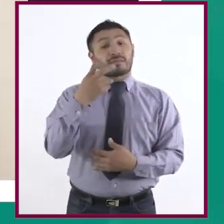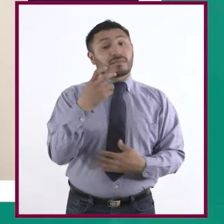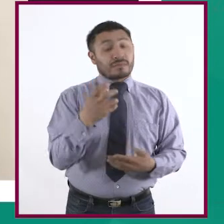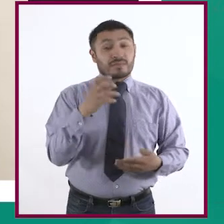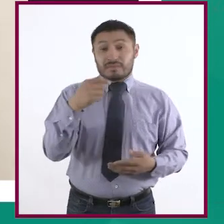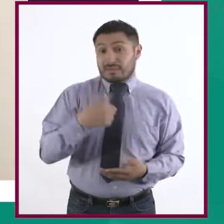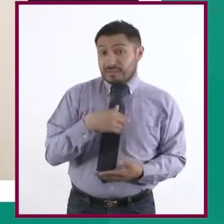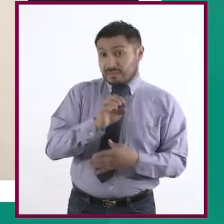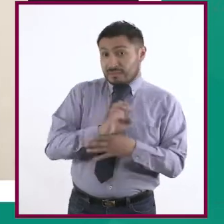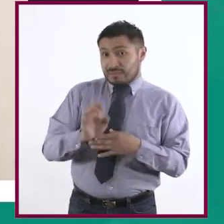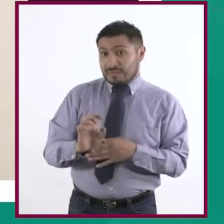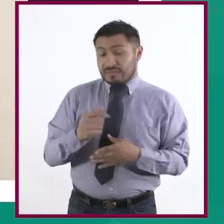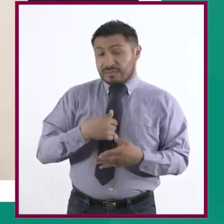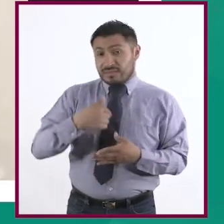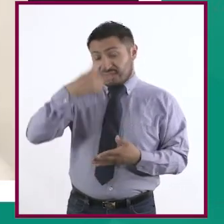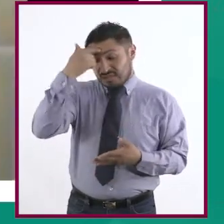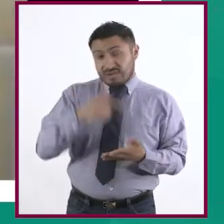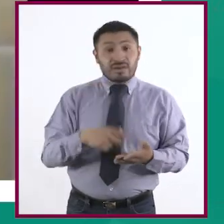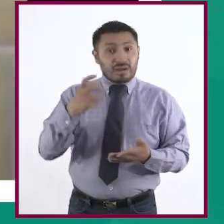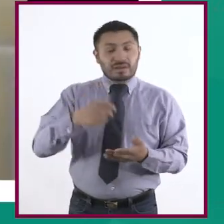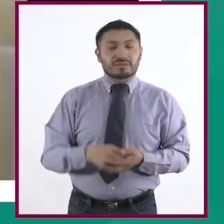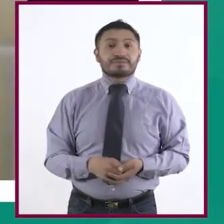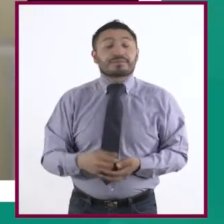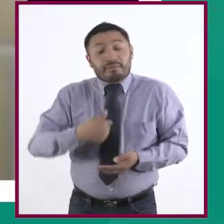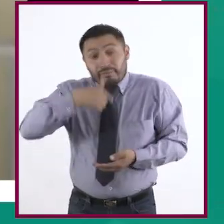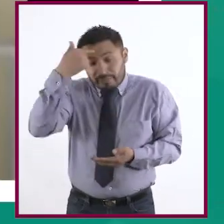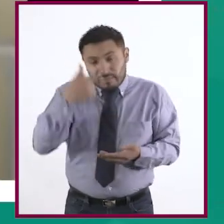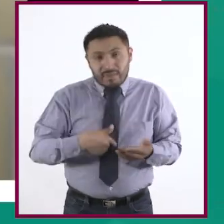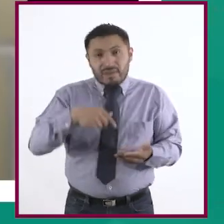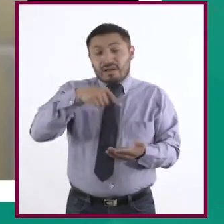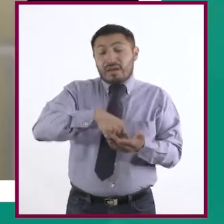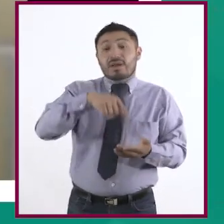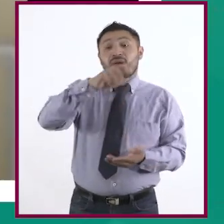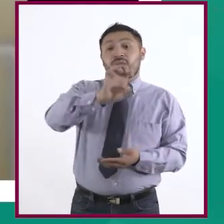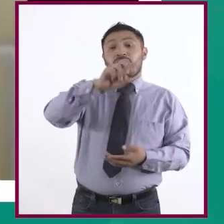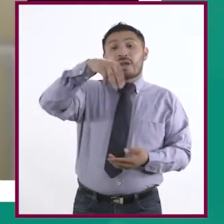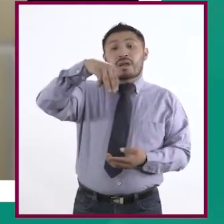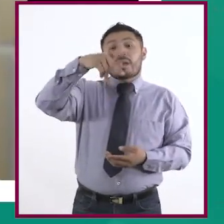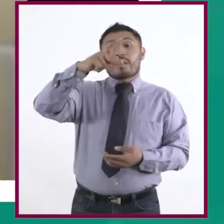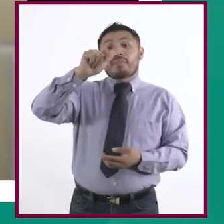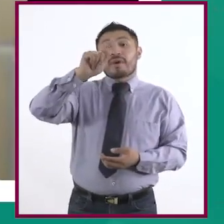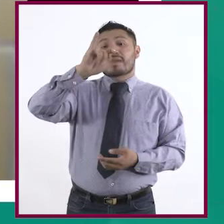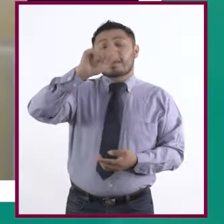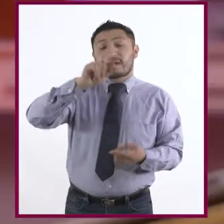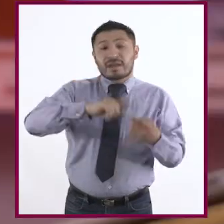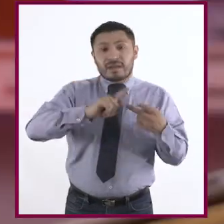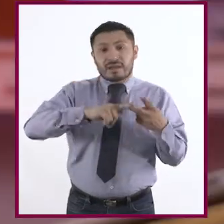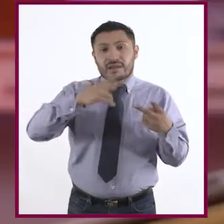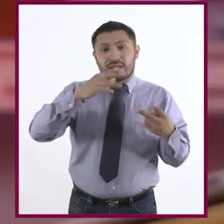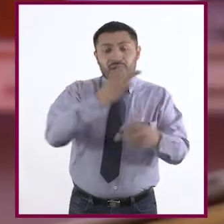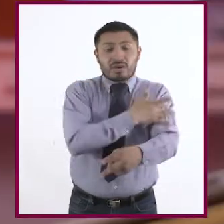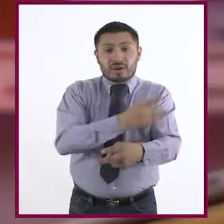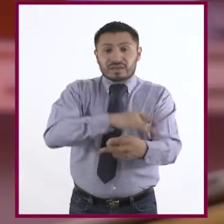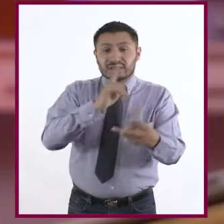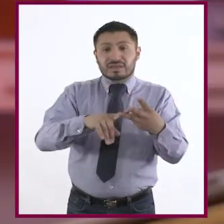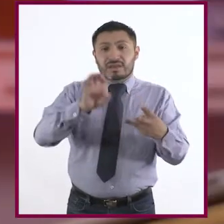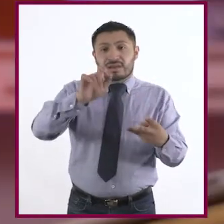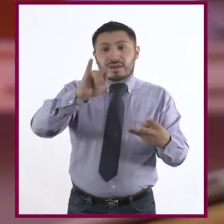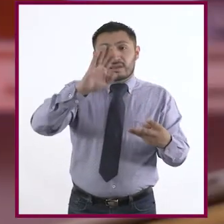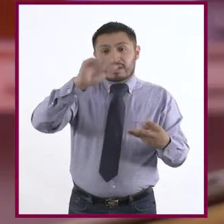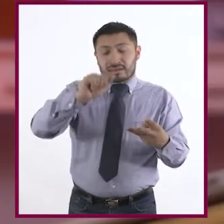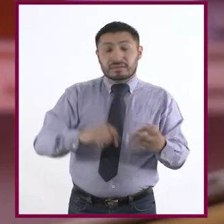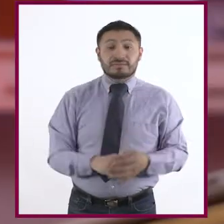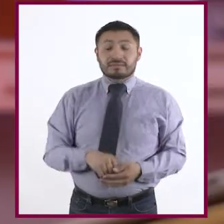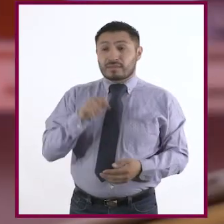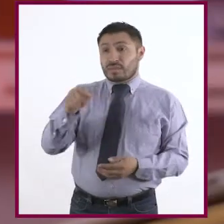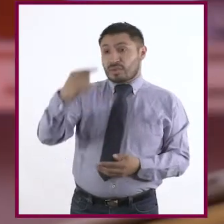Bueno, para mí sería ese el más válido. Considero que la empatía, la honestidad y la ética. ¿Creen que el talento se hereda o se